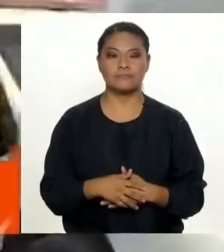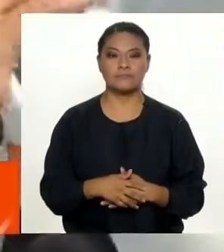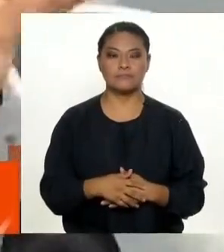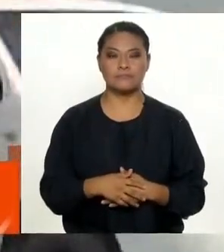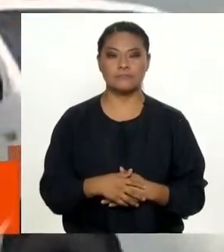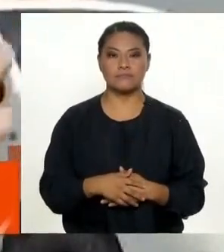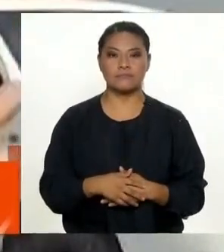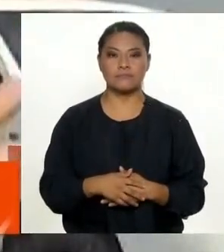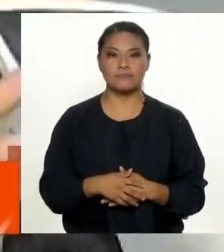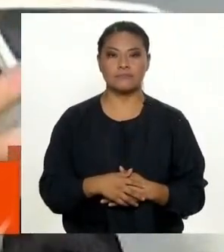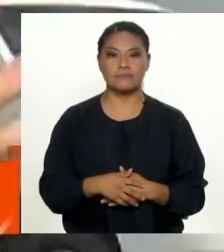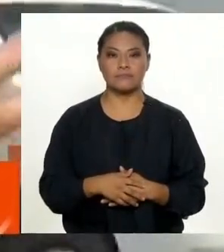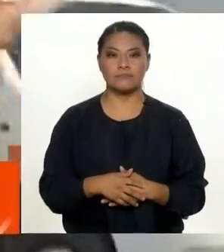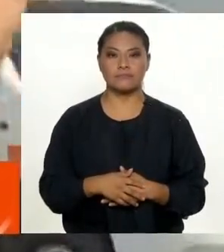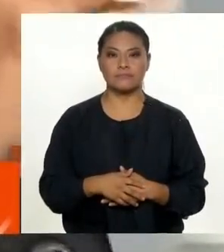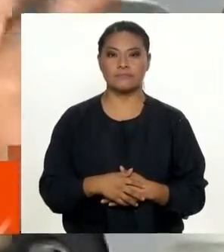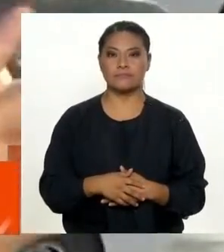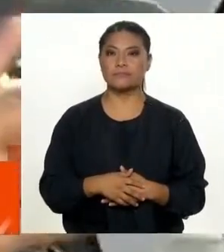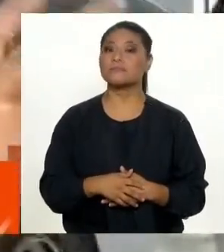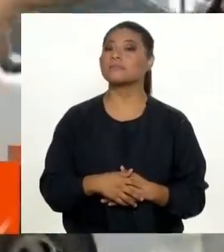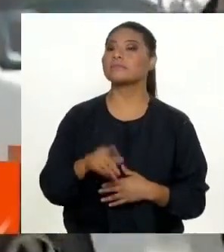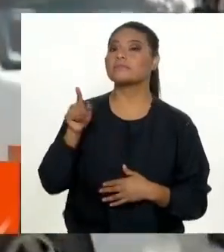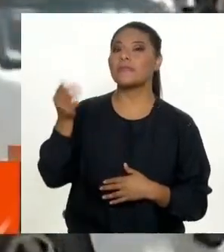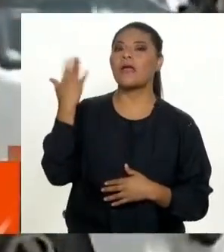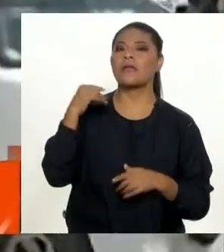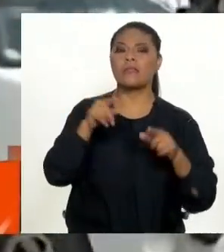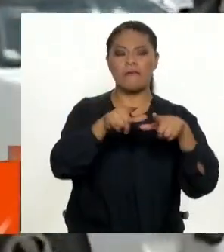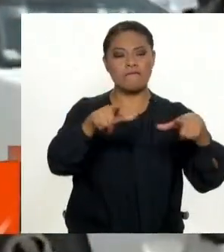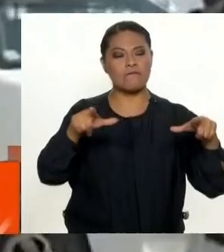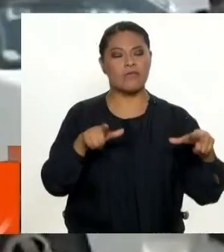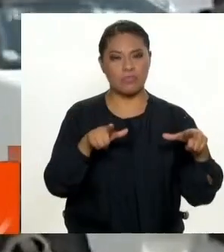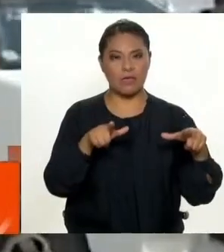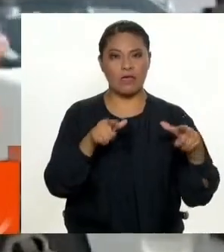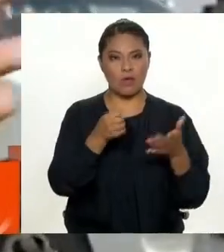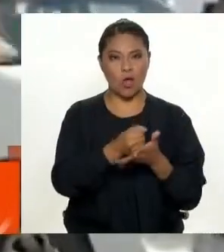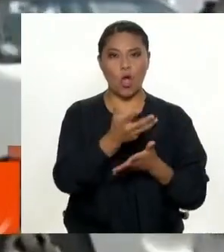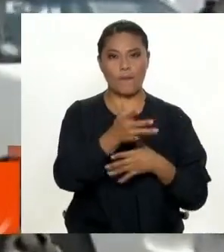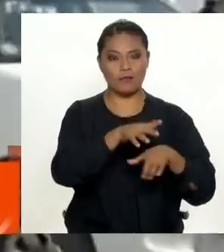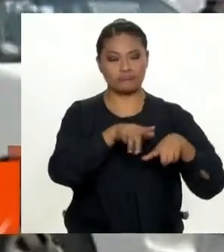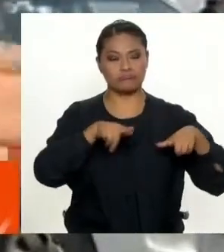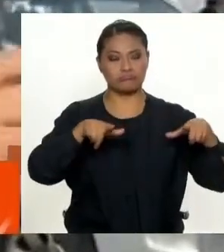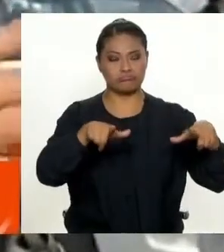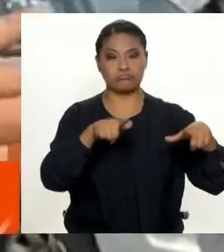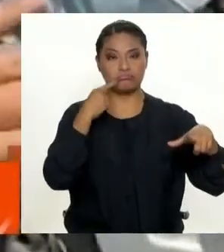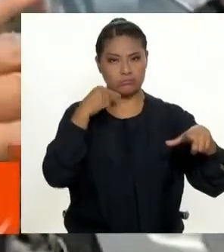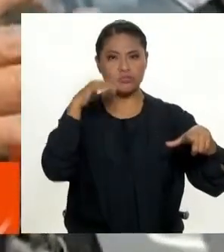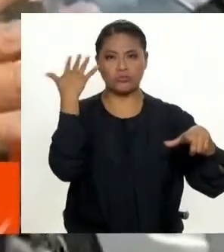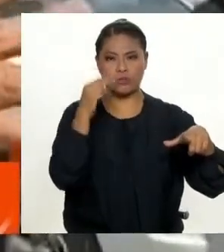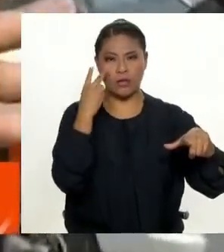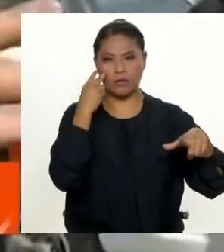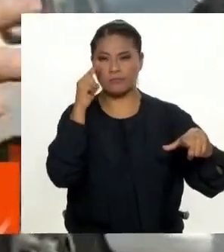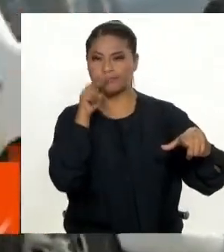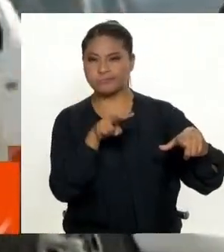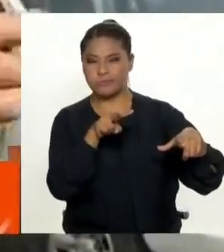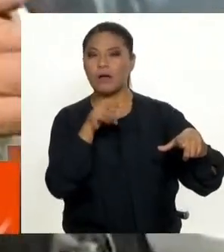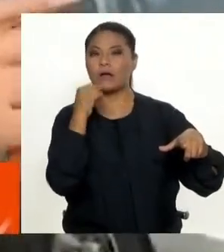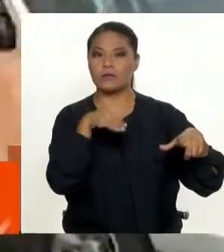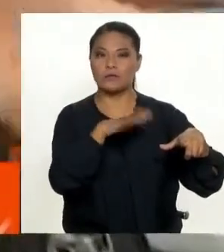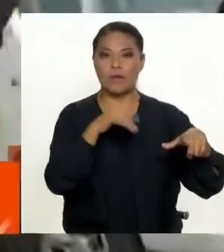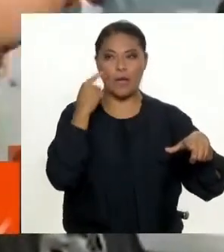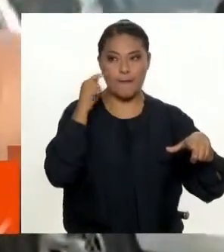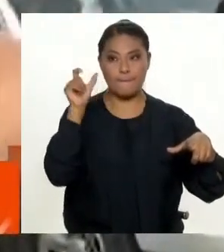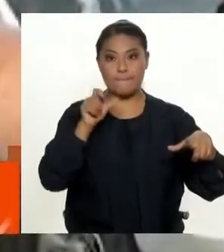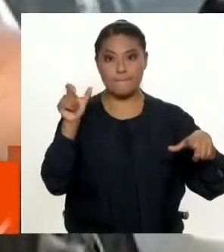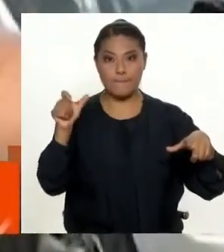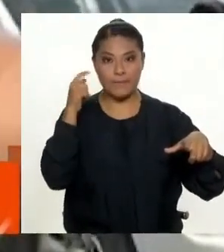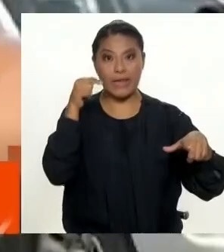Visto que iba a haber una transacción con la venta de un terreno por valor de 30 mil nuevos soles. Ya la tenían centrado a la víctima, ¿no? A los agraviados.